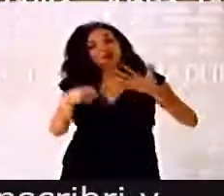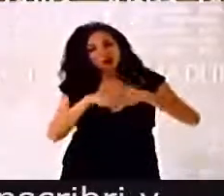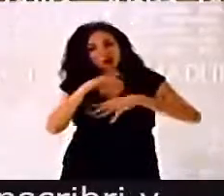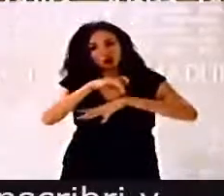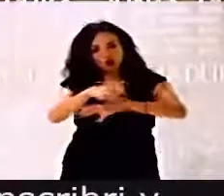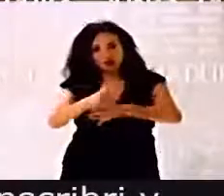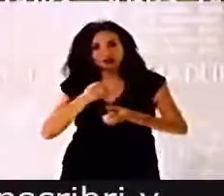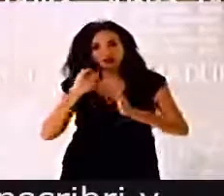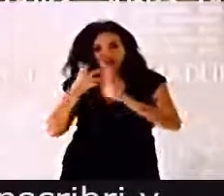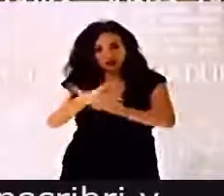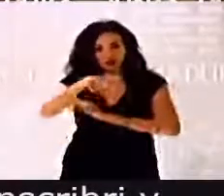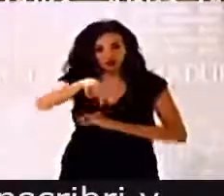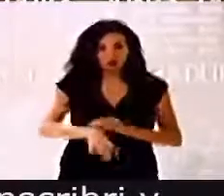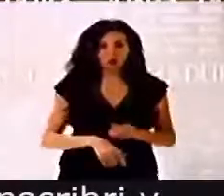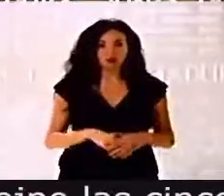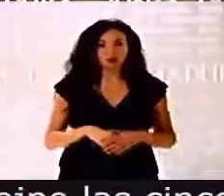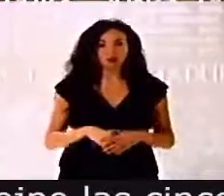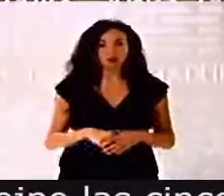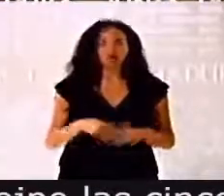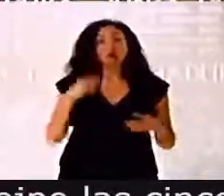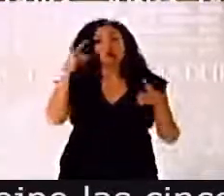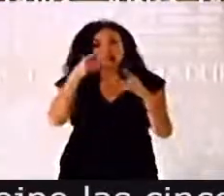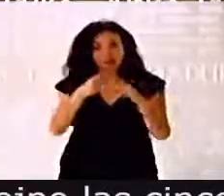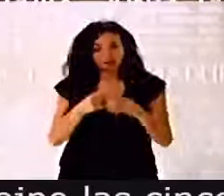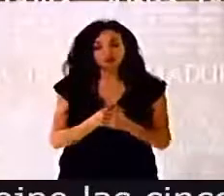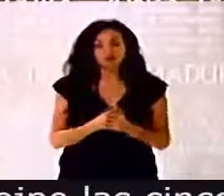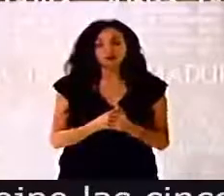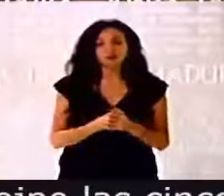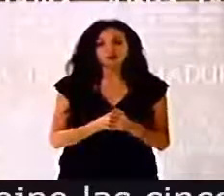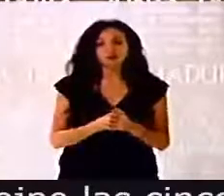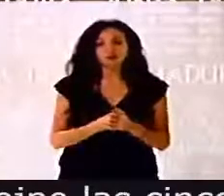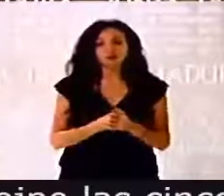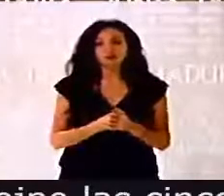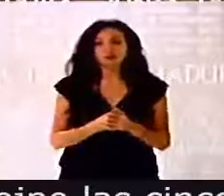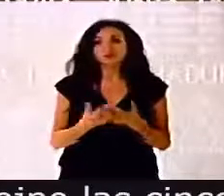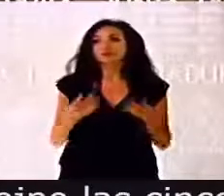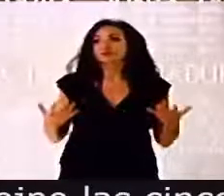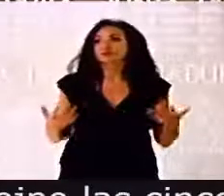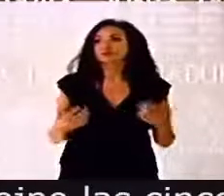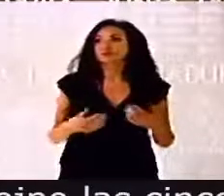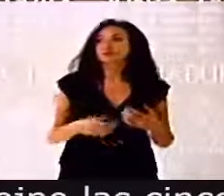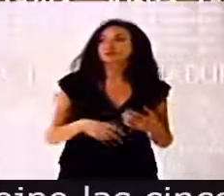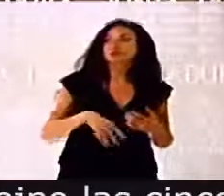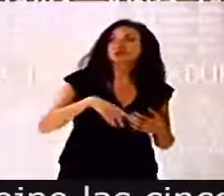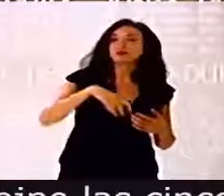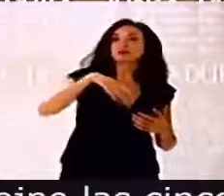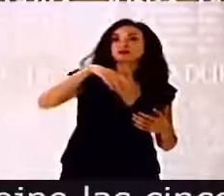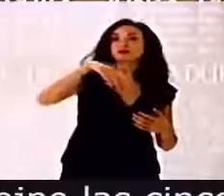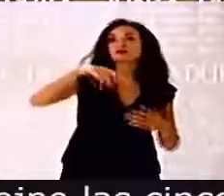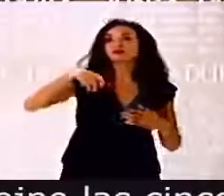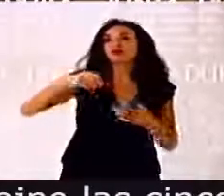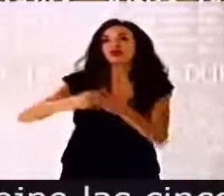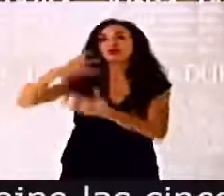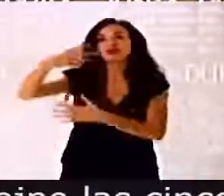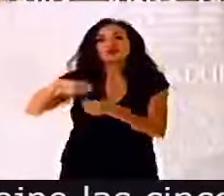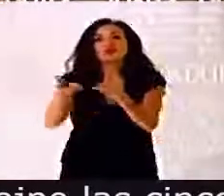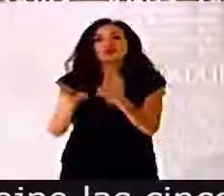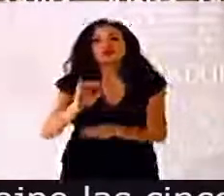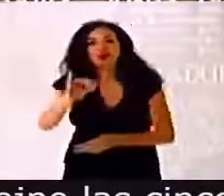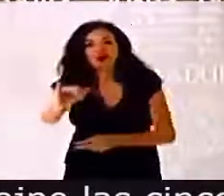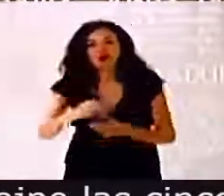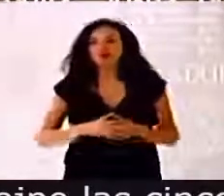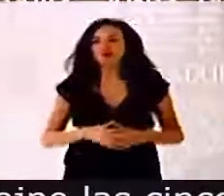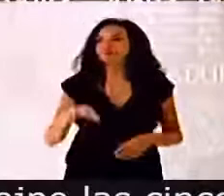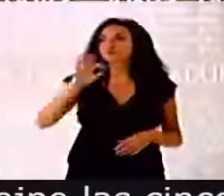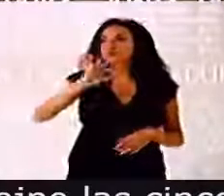hoy. Para que las dudas que tienen aquellos que tienen, por ejemplo, una piscina comunitaria o aquel alcalde que